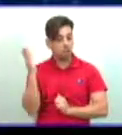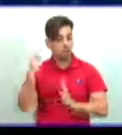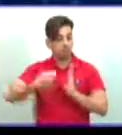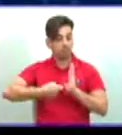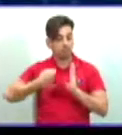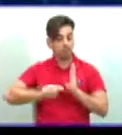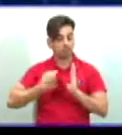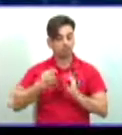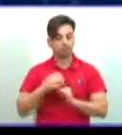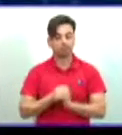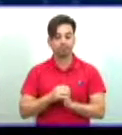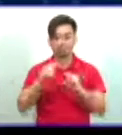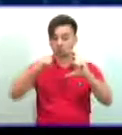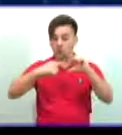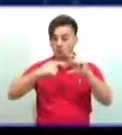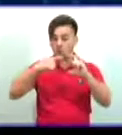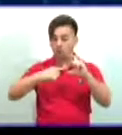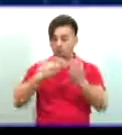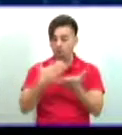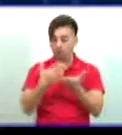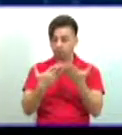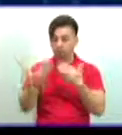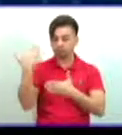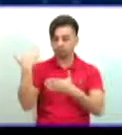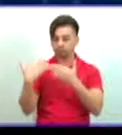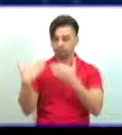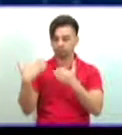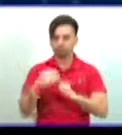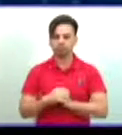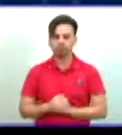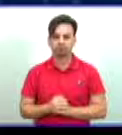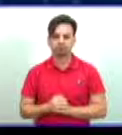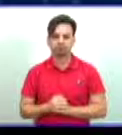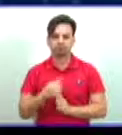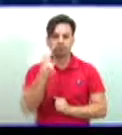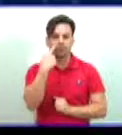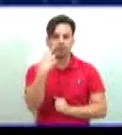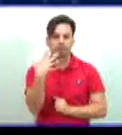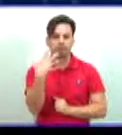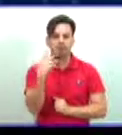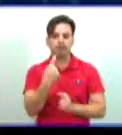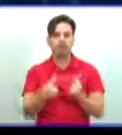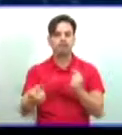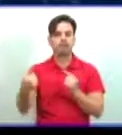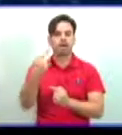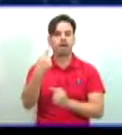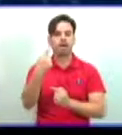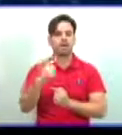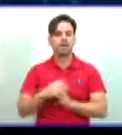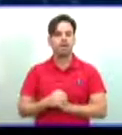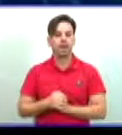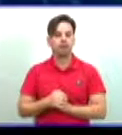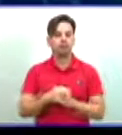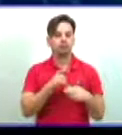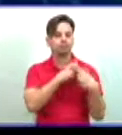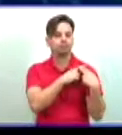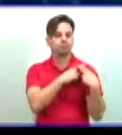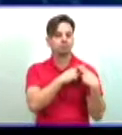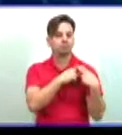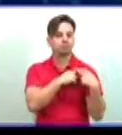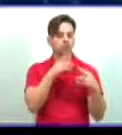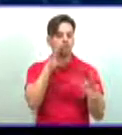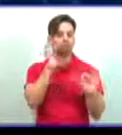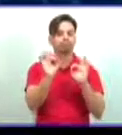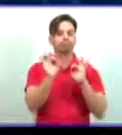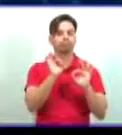de estudio, a que constituye esa primera capa protectora de nuestro planeta ante